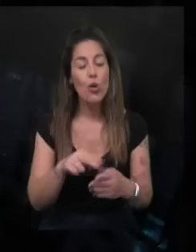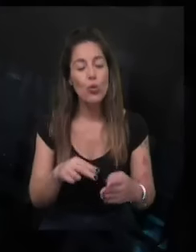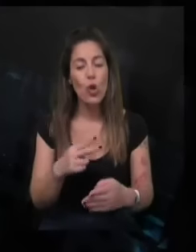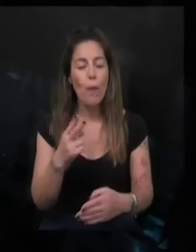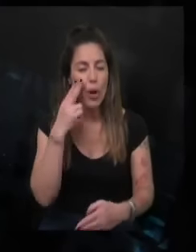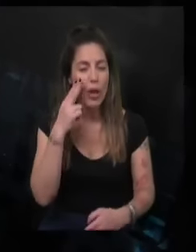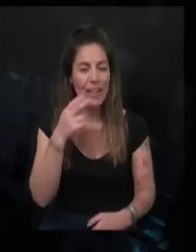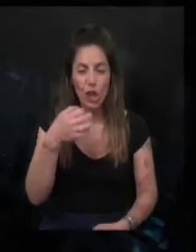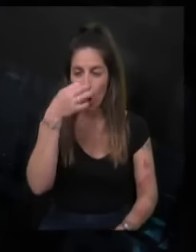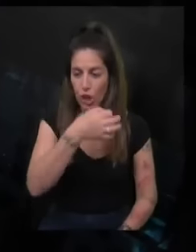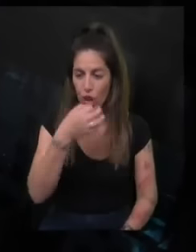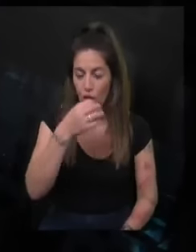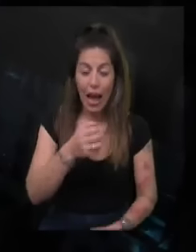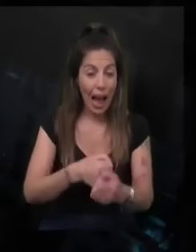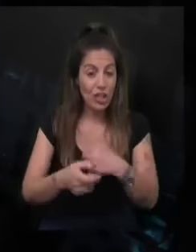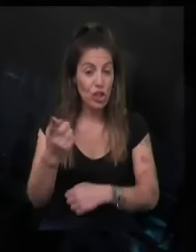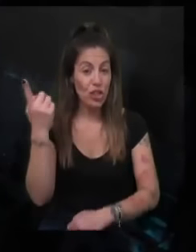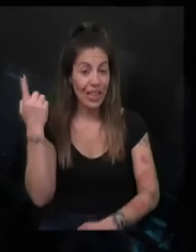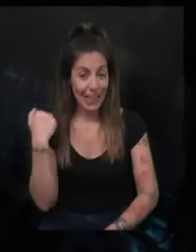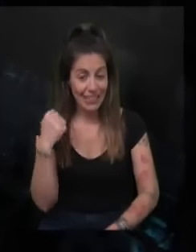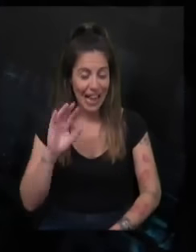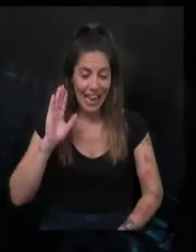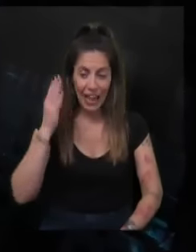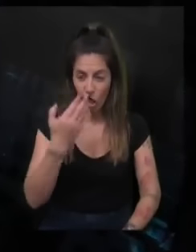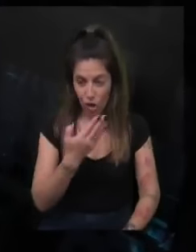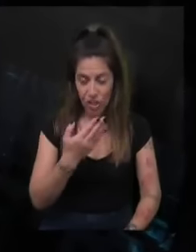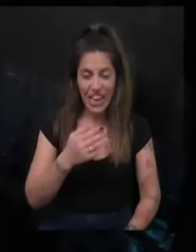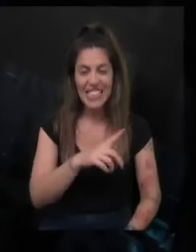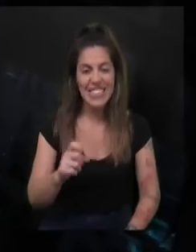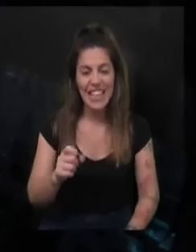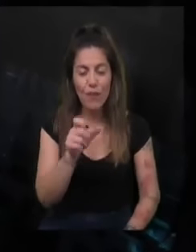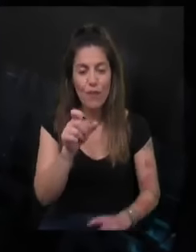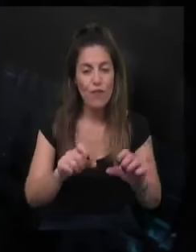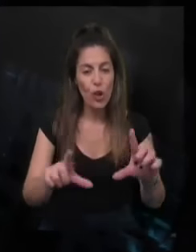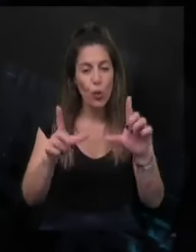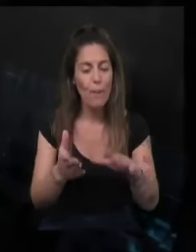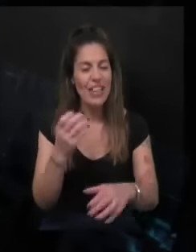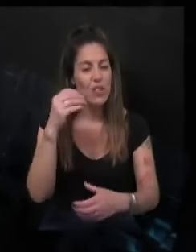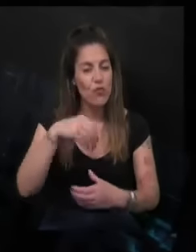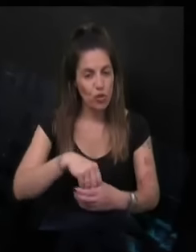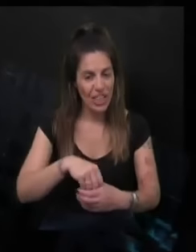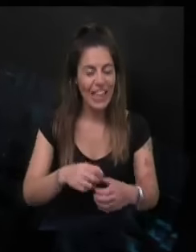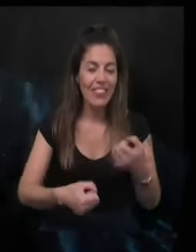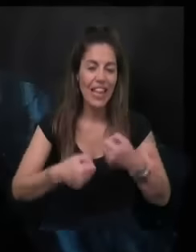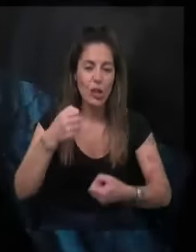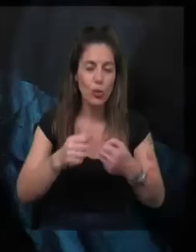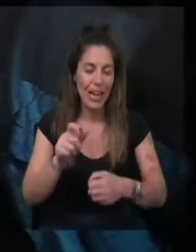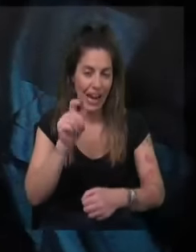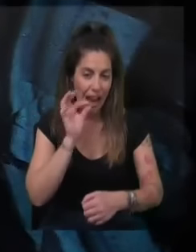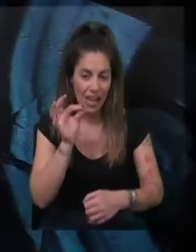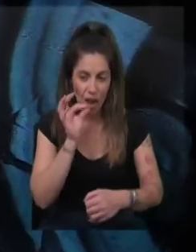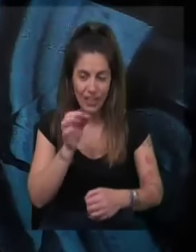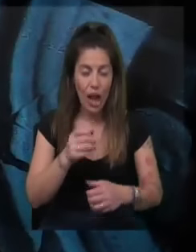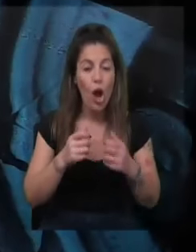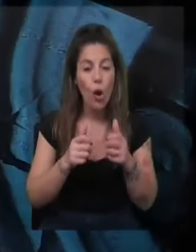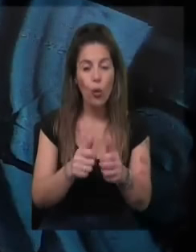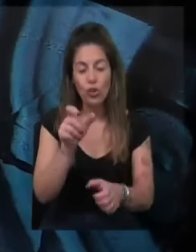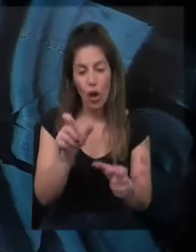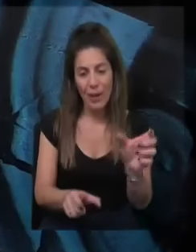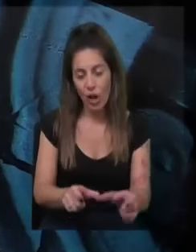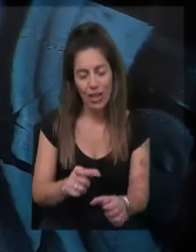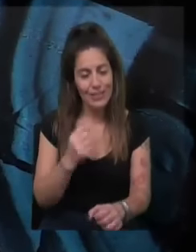drogas a unos años la reconocieron entre las 100 figuras más influyentes de la industria cannábica junto a figuras como